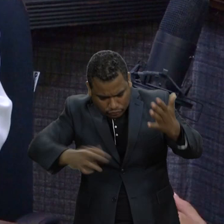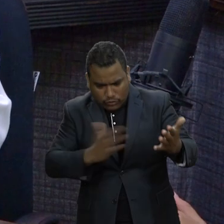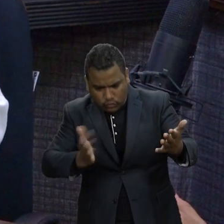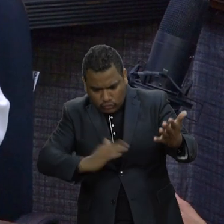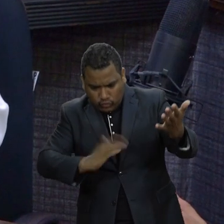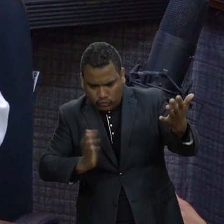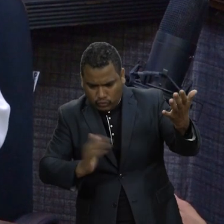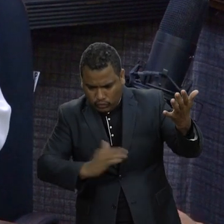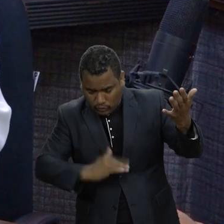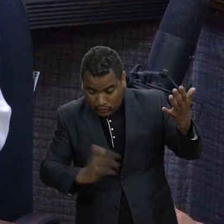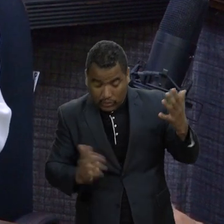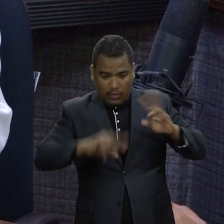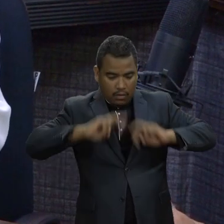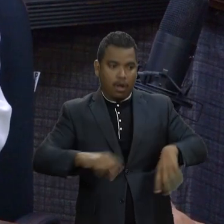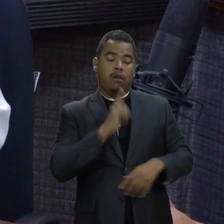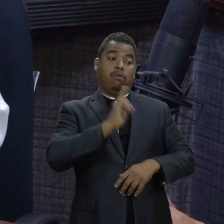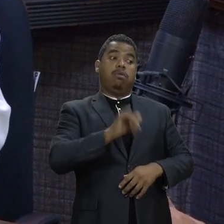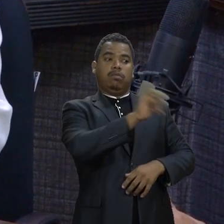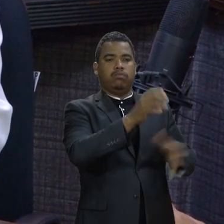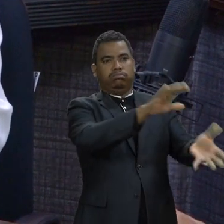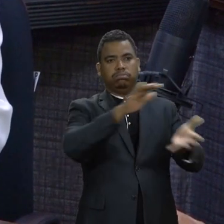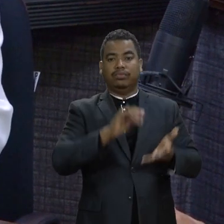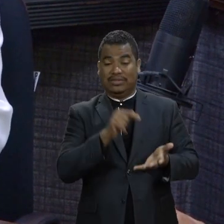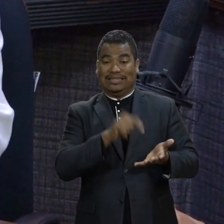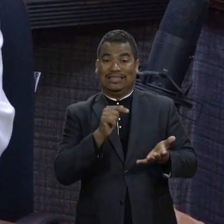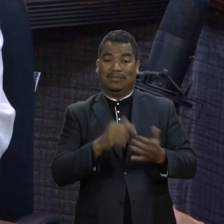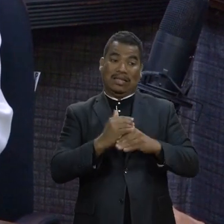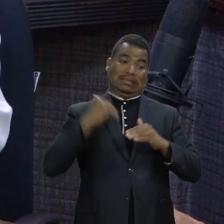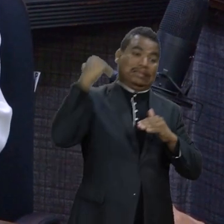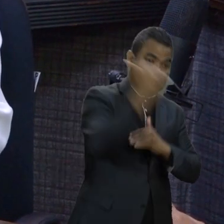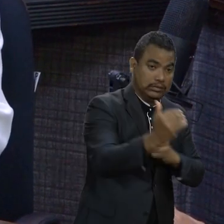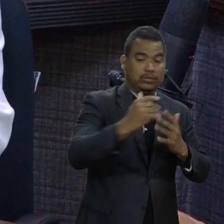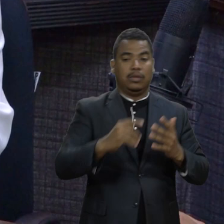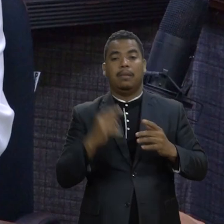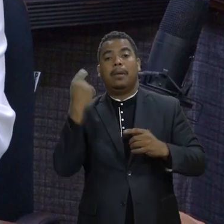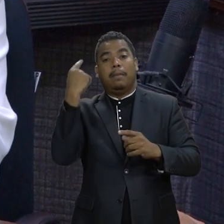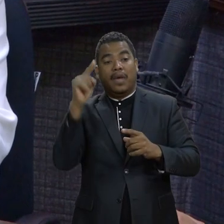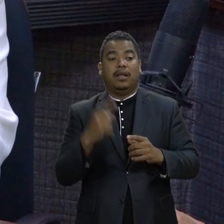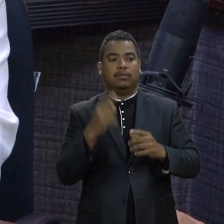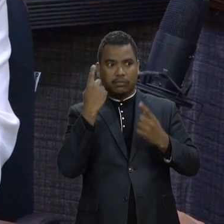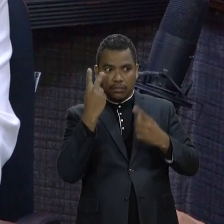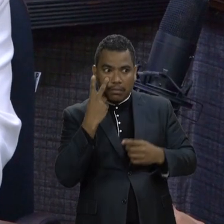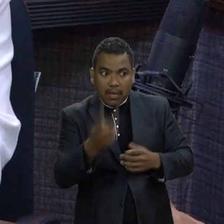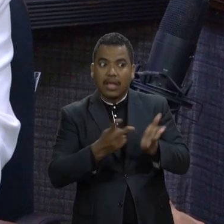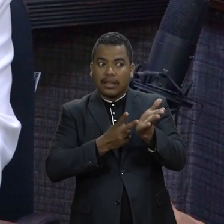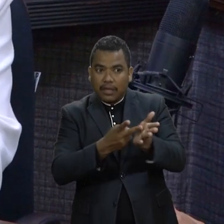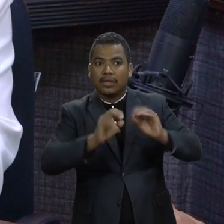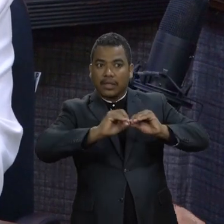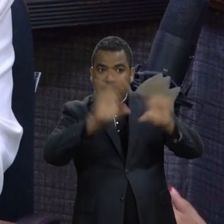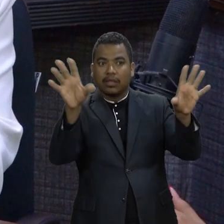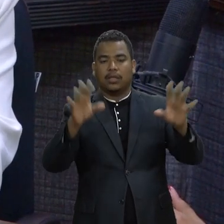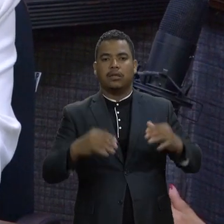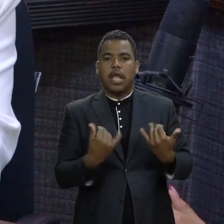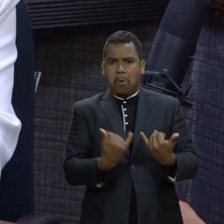lo hace, entonces yo lo tengo que hacer porque estoy más vigilada, porque tengo ese compromiso. Entonces, por eso lo bueno de que la gente